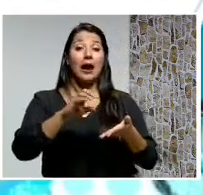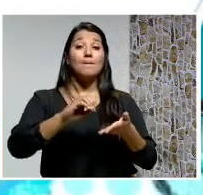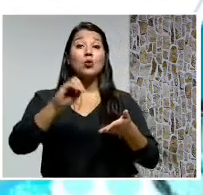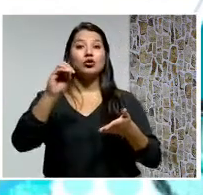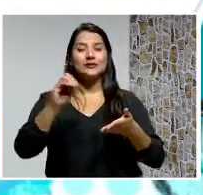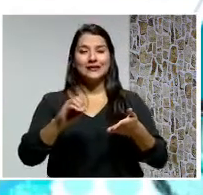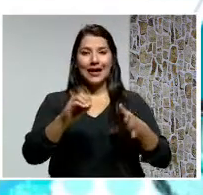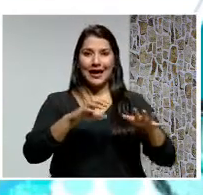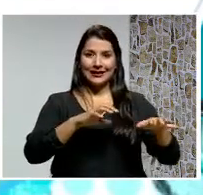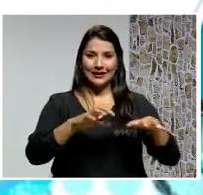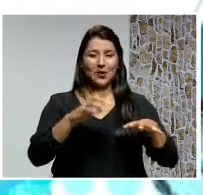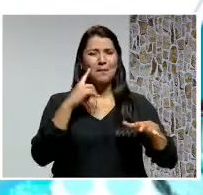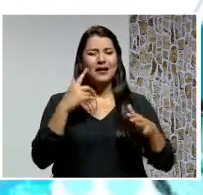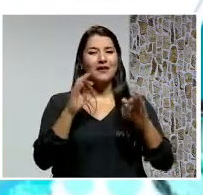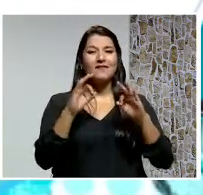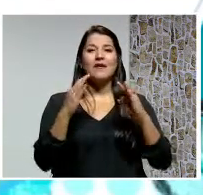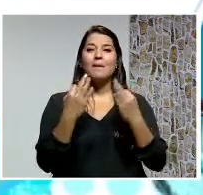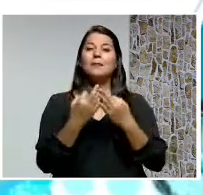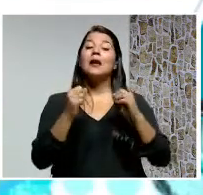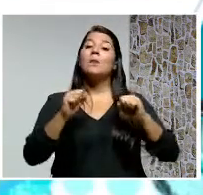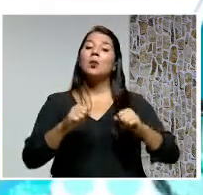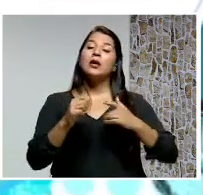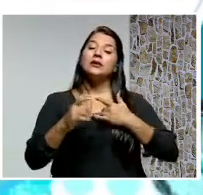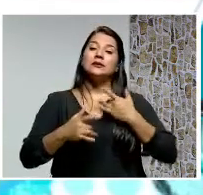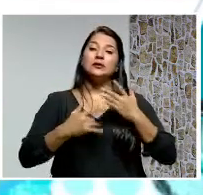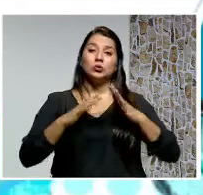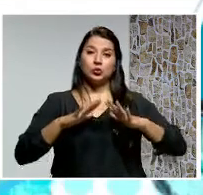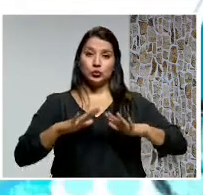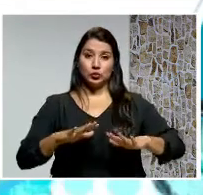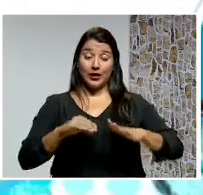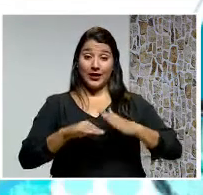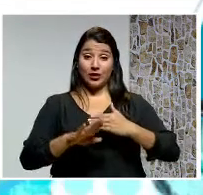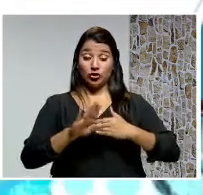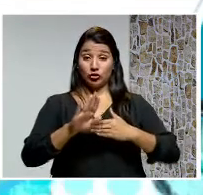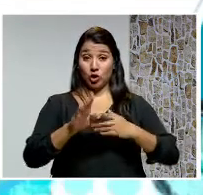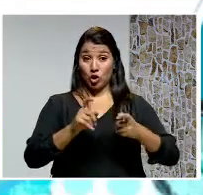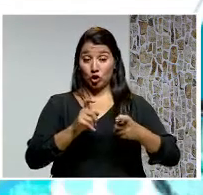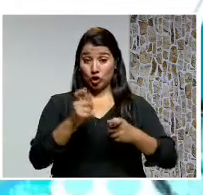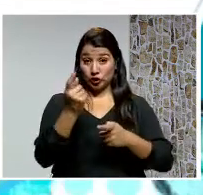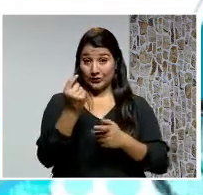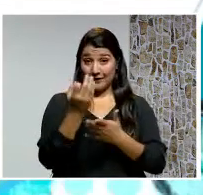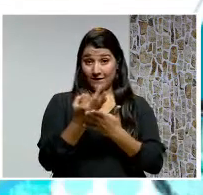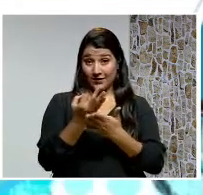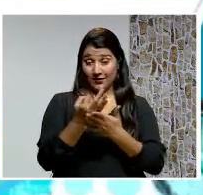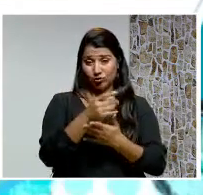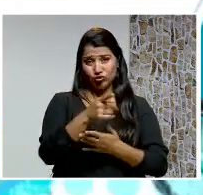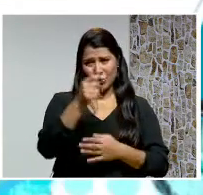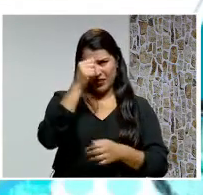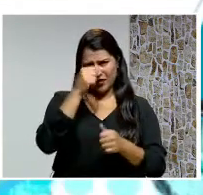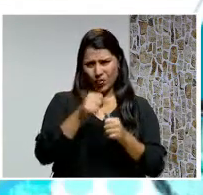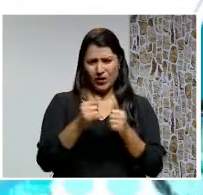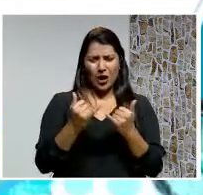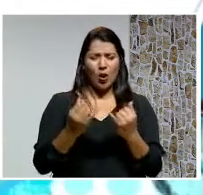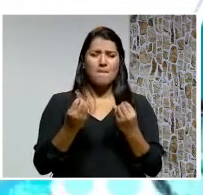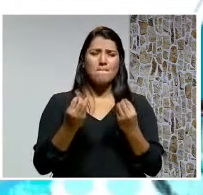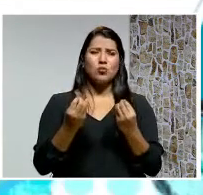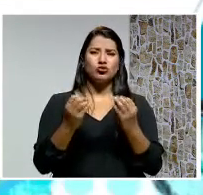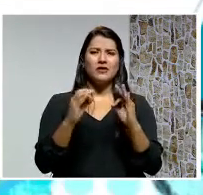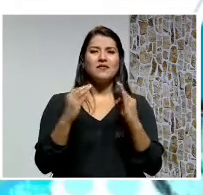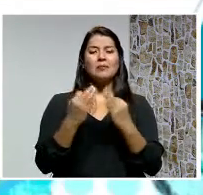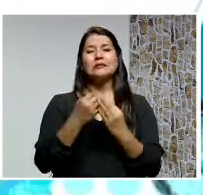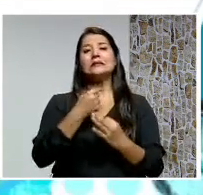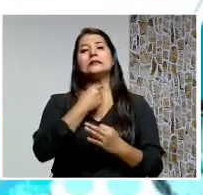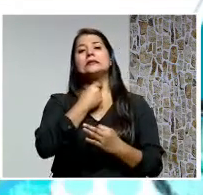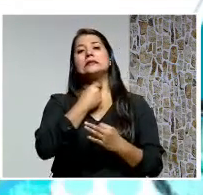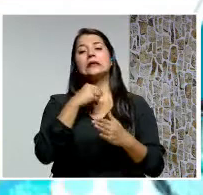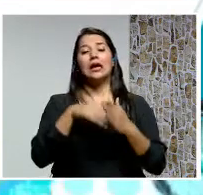las familias sientan un alivio en la situación de sus finanzas. Recordemos que muchas personas, muchos hogares están endeudados en el país y